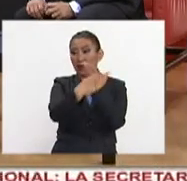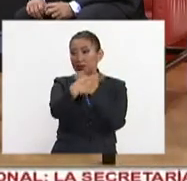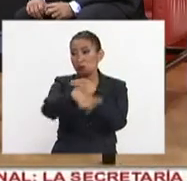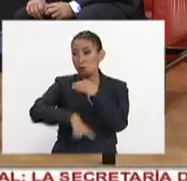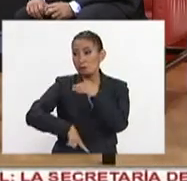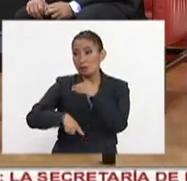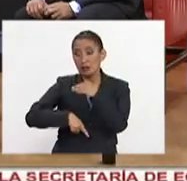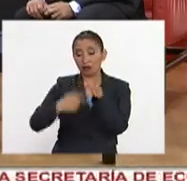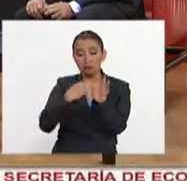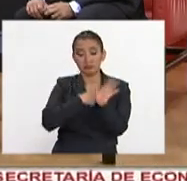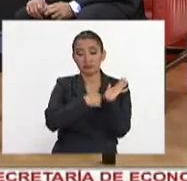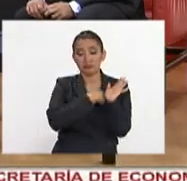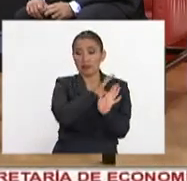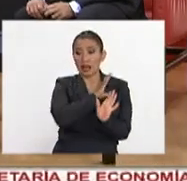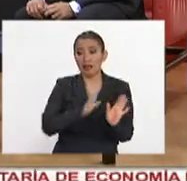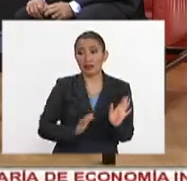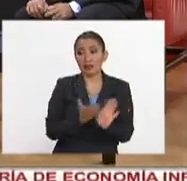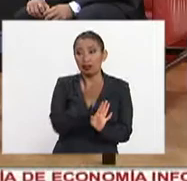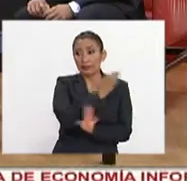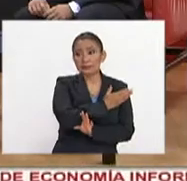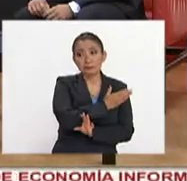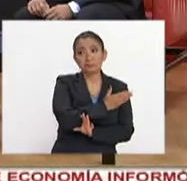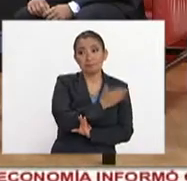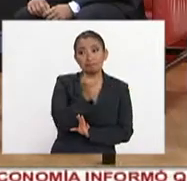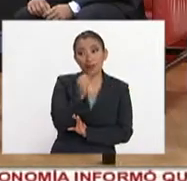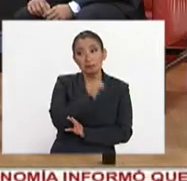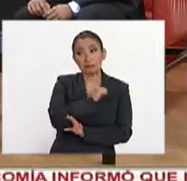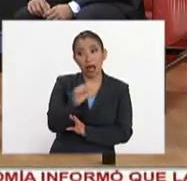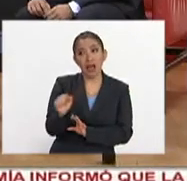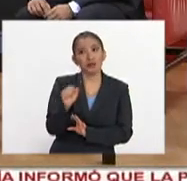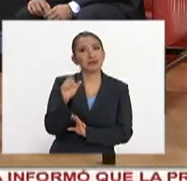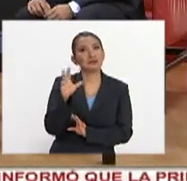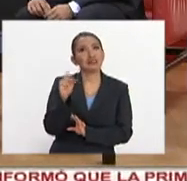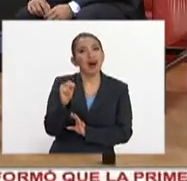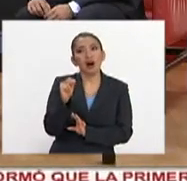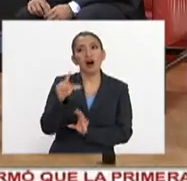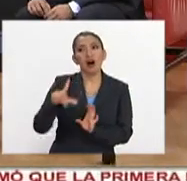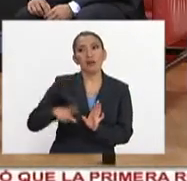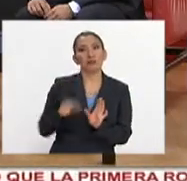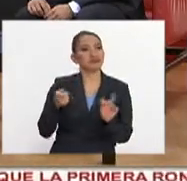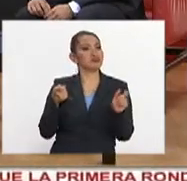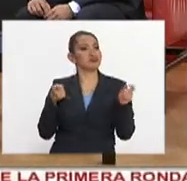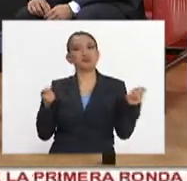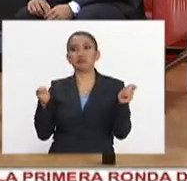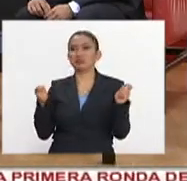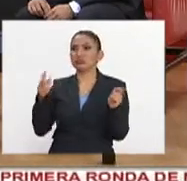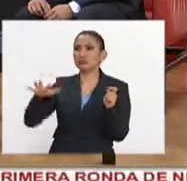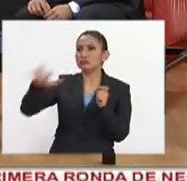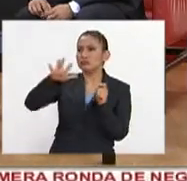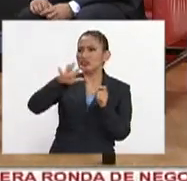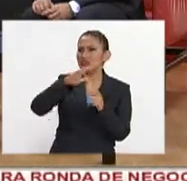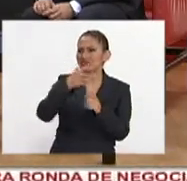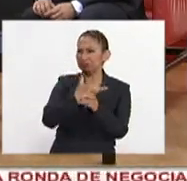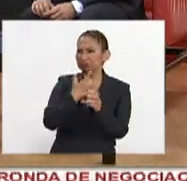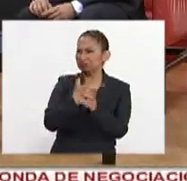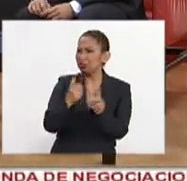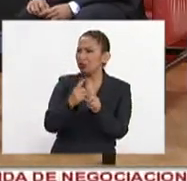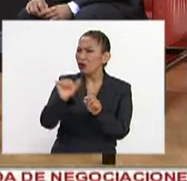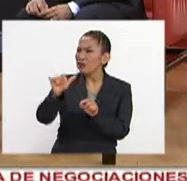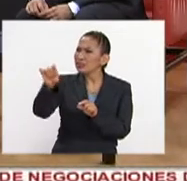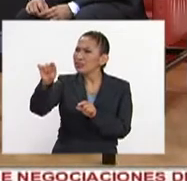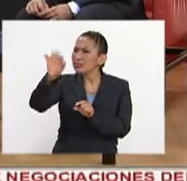que prometió en campaña. Y esto es malo porque no está gobernando para el resto del país. Entonces, ¿dónde está el